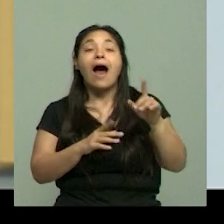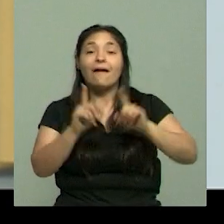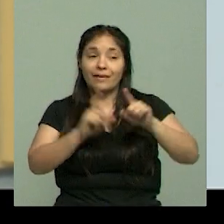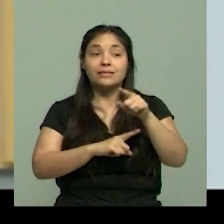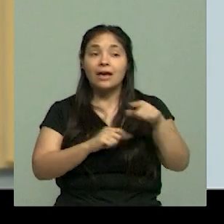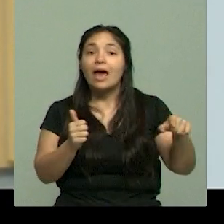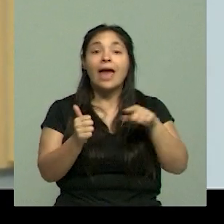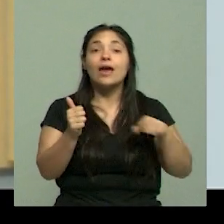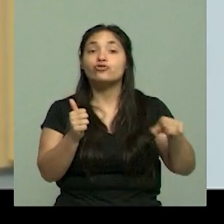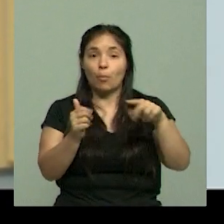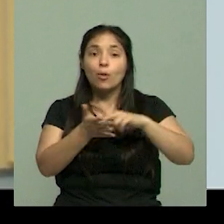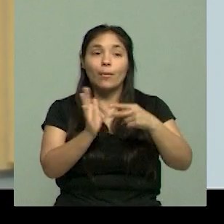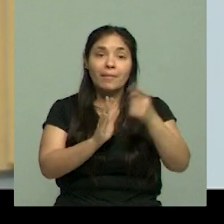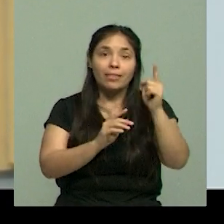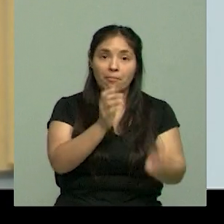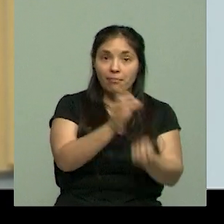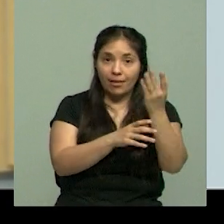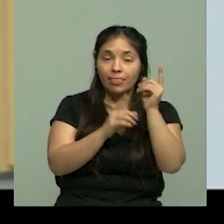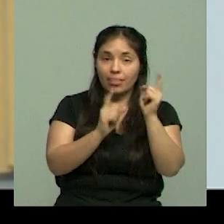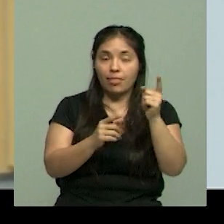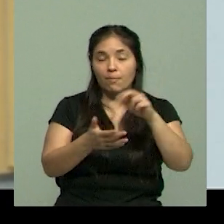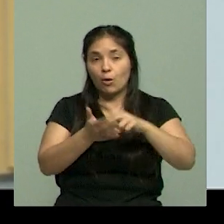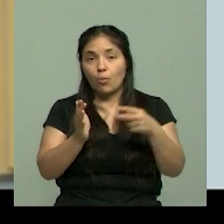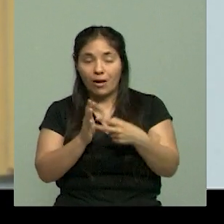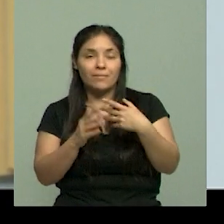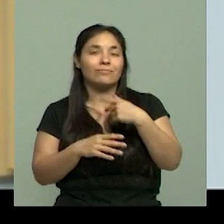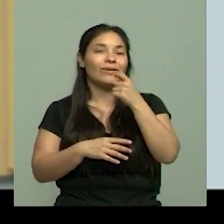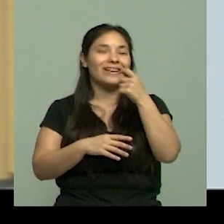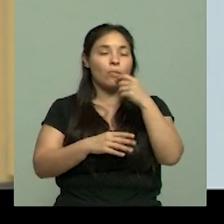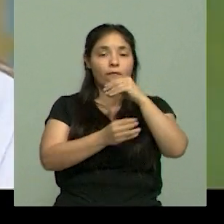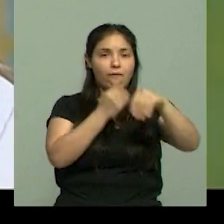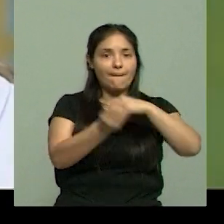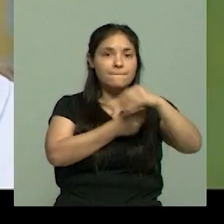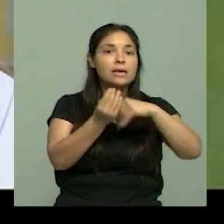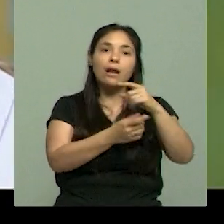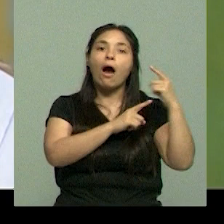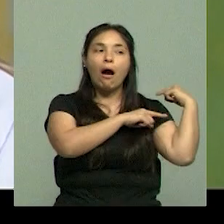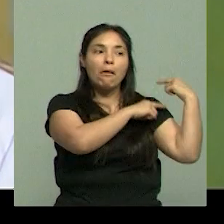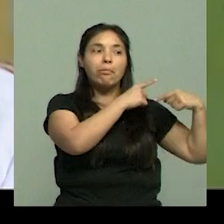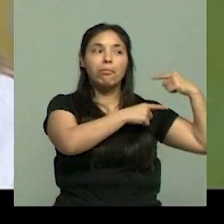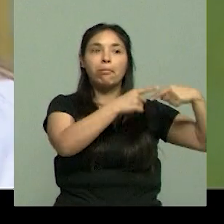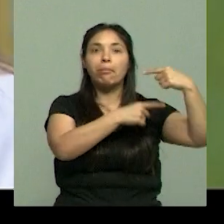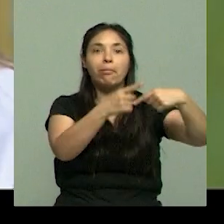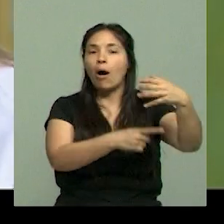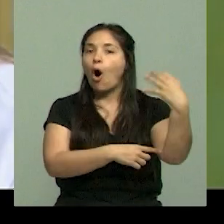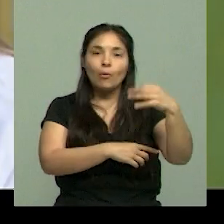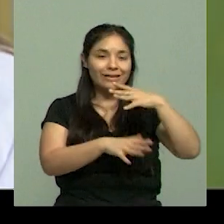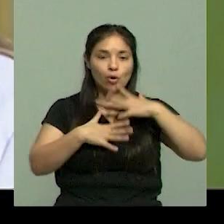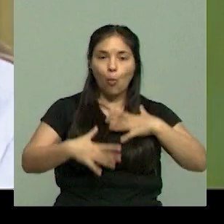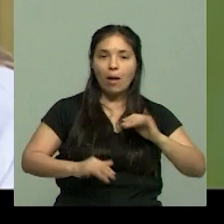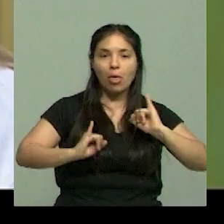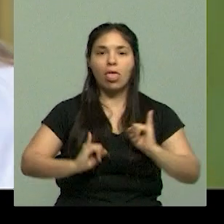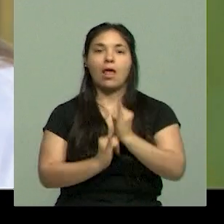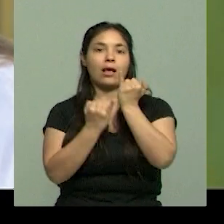¿sí? Por ahí hay familias que tienen mandatos de estas cuestiones corporales de la delgadez,